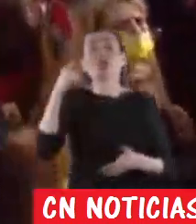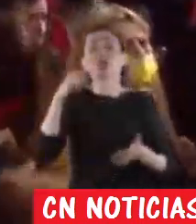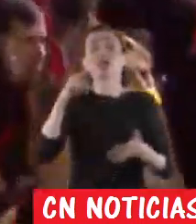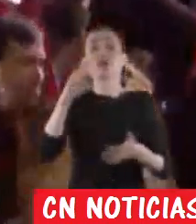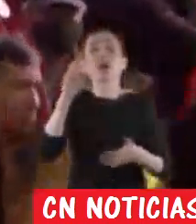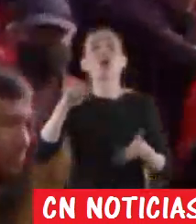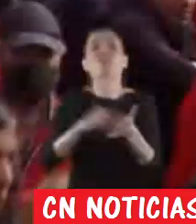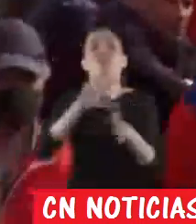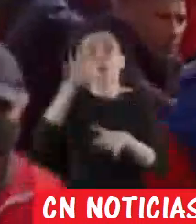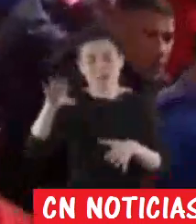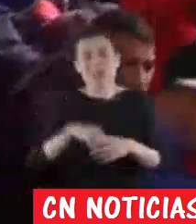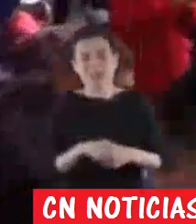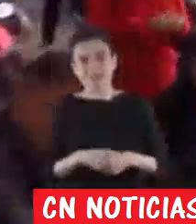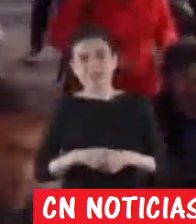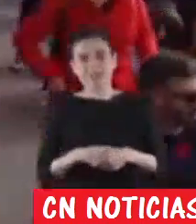Hoy, Alberto,